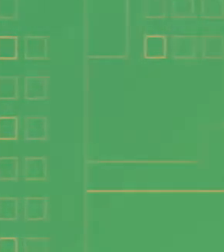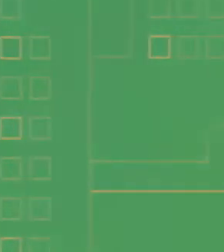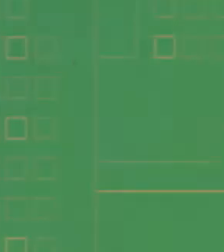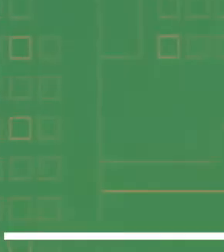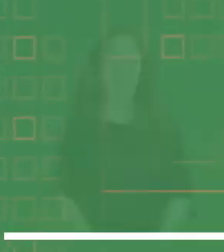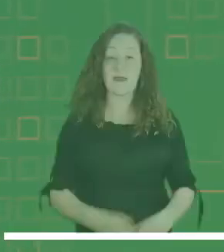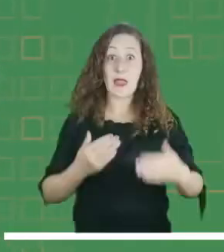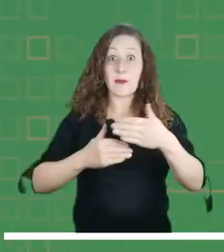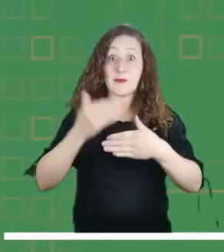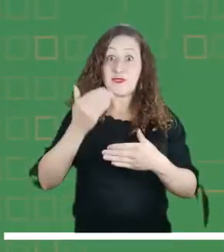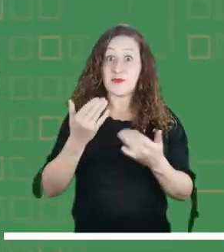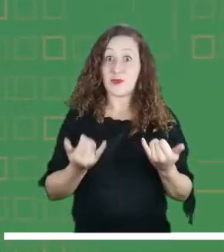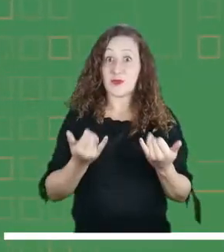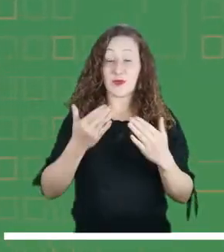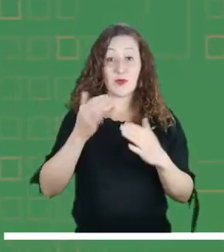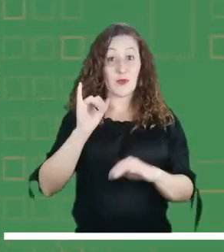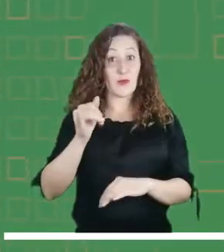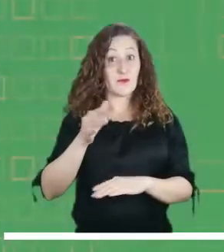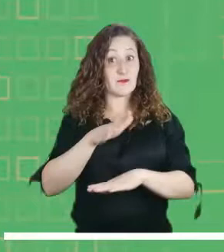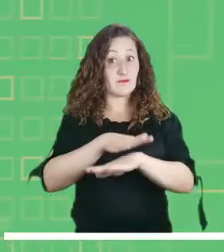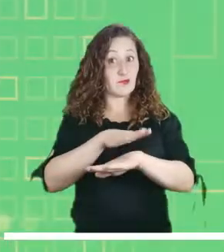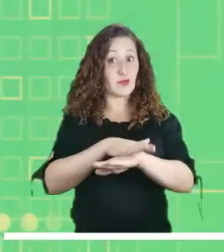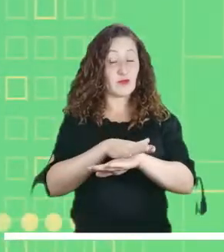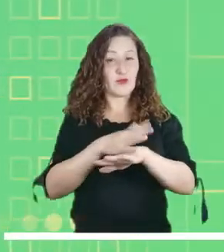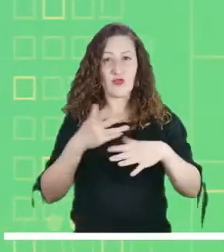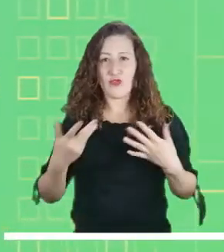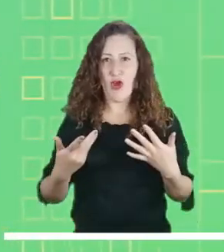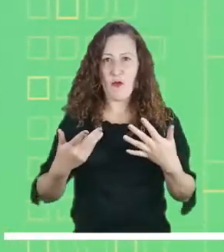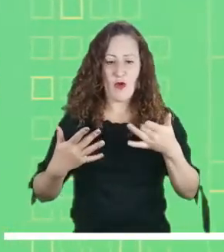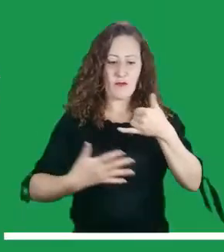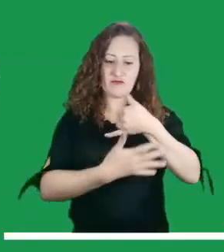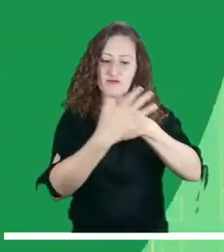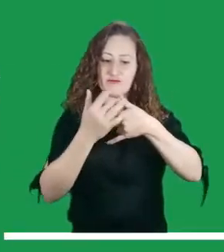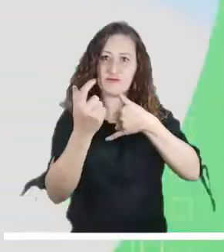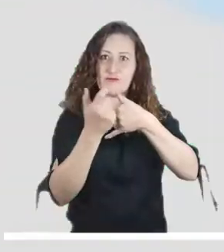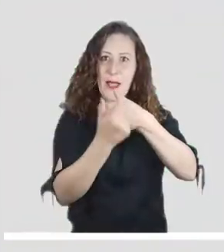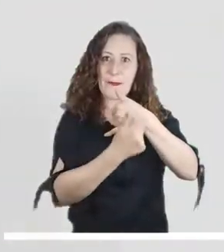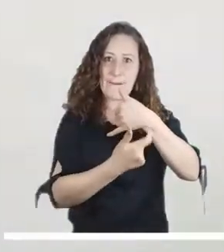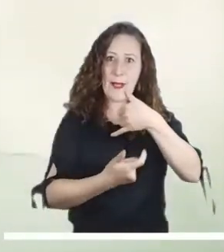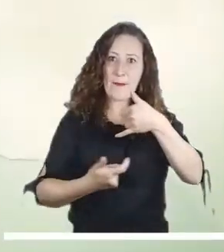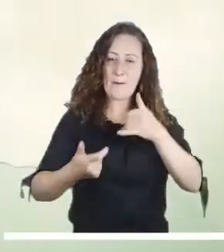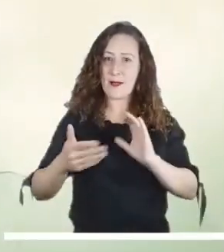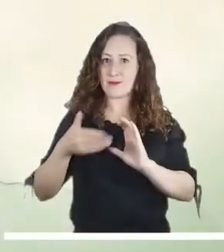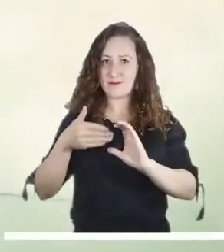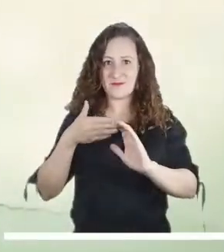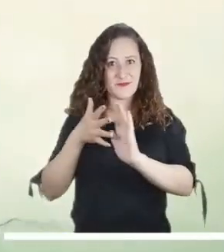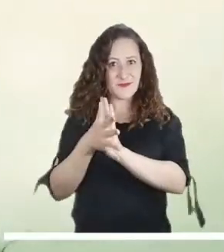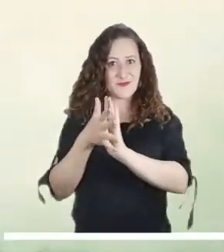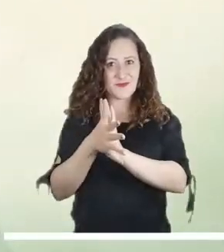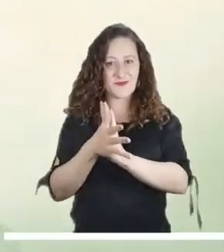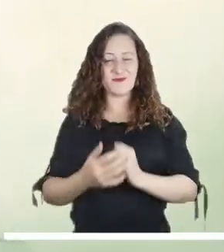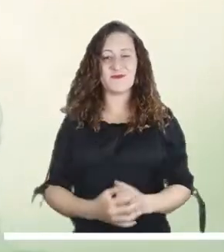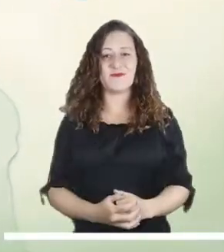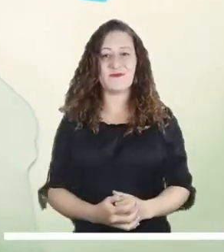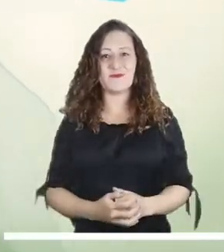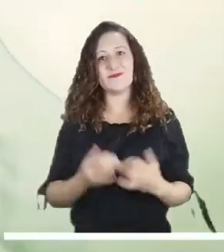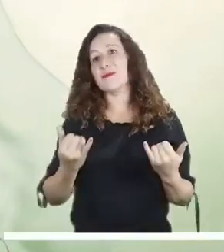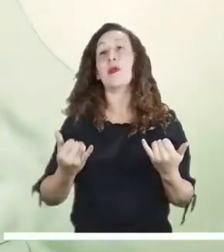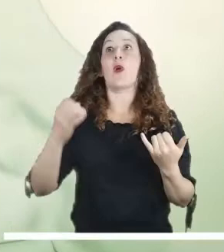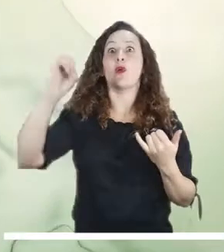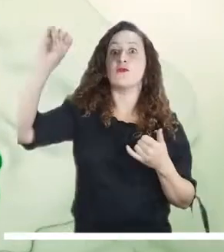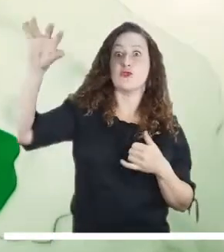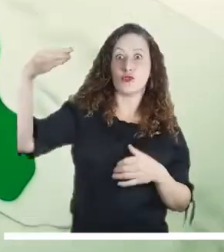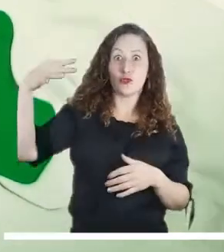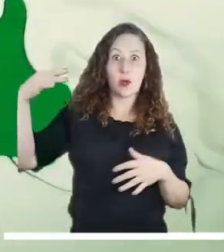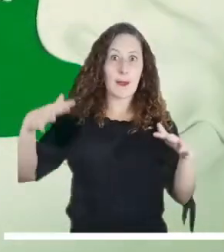Empezamos la tarde del jueves con nuestro habitual recorrido meteorológico por las diferentes regiones del país. Jornada soleada y